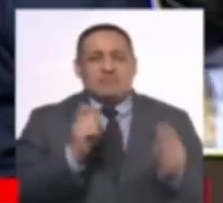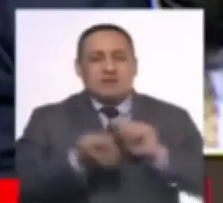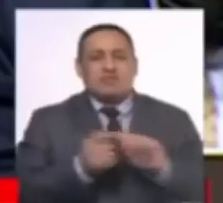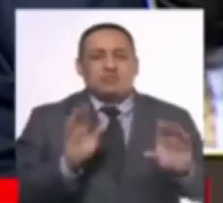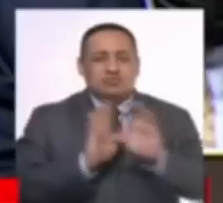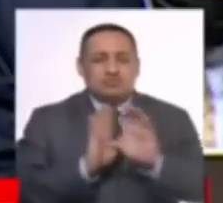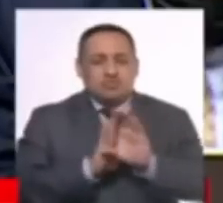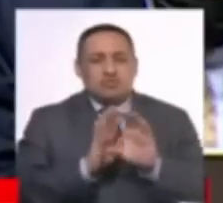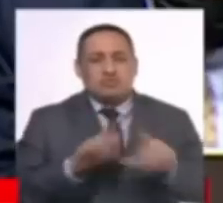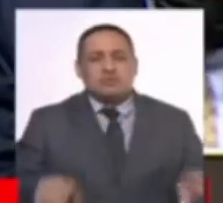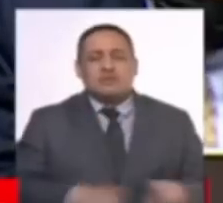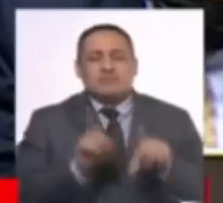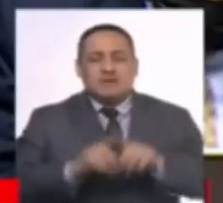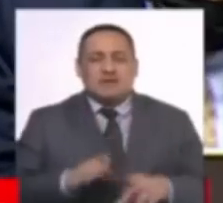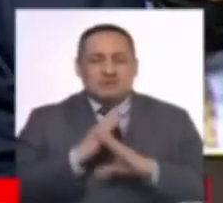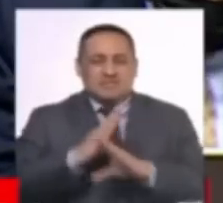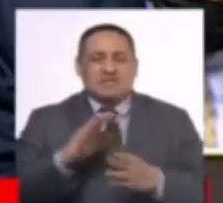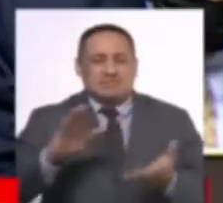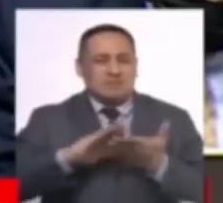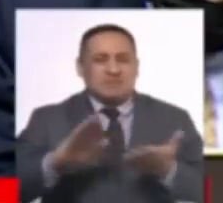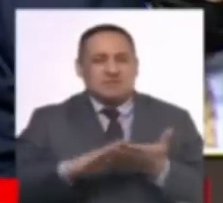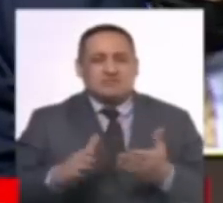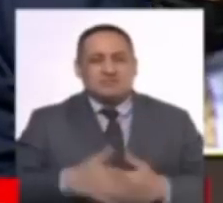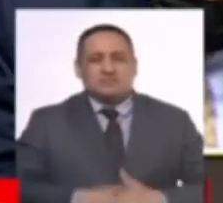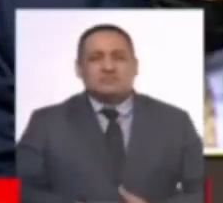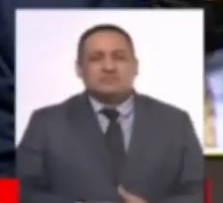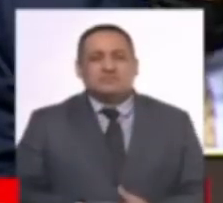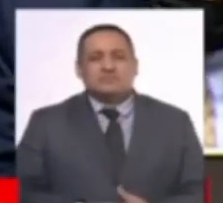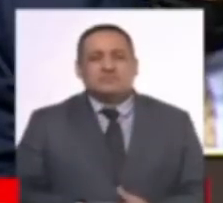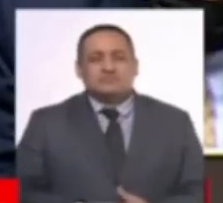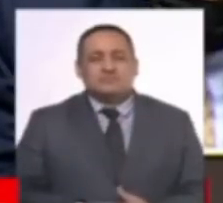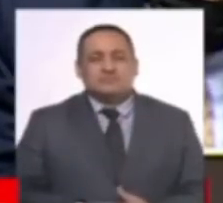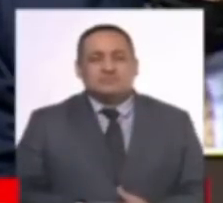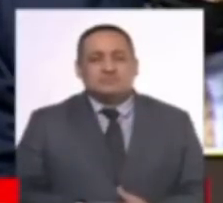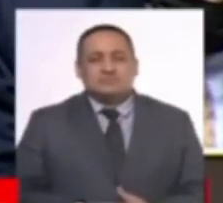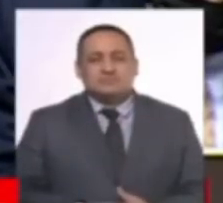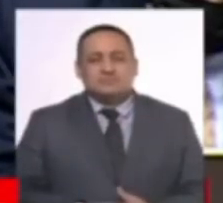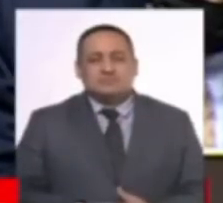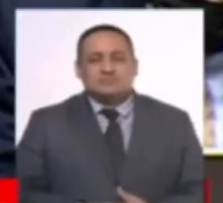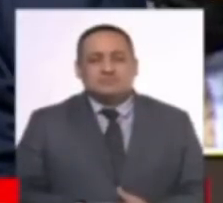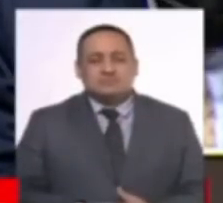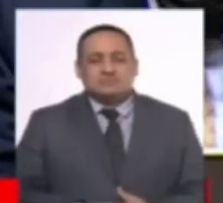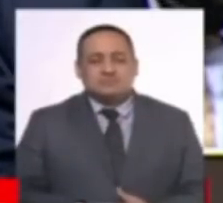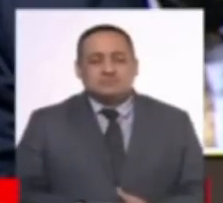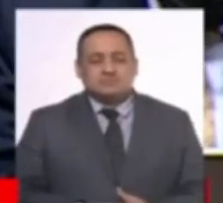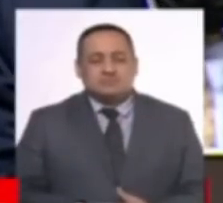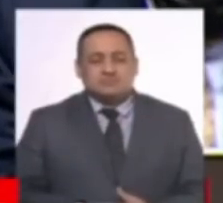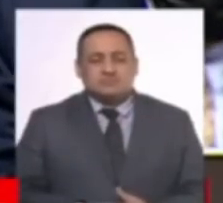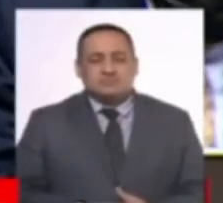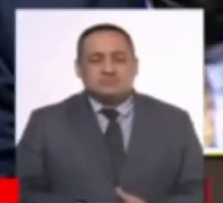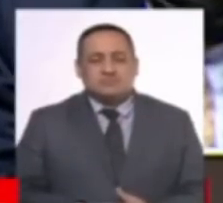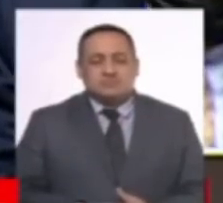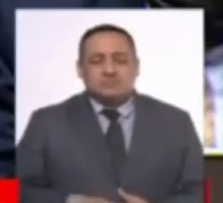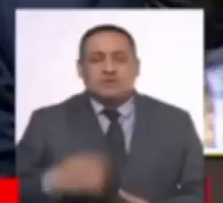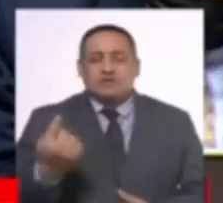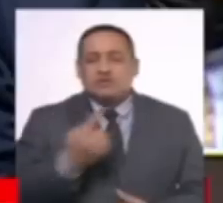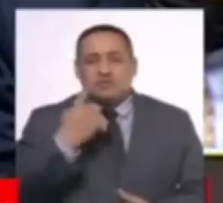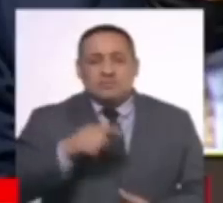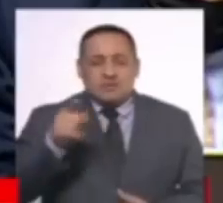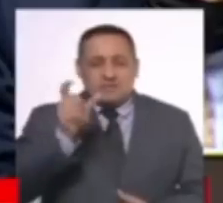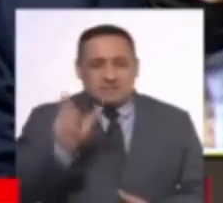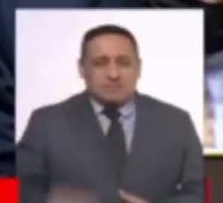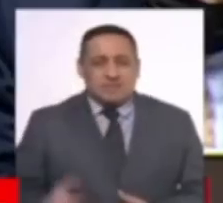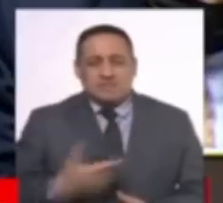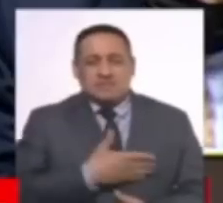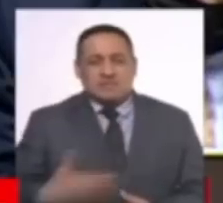Constitución y evitarse este tipo de permisos. no solamente para este presidente,